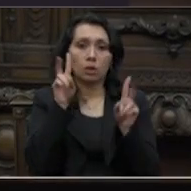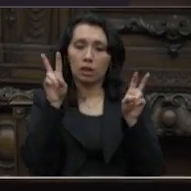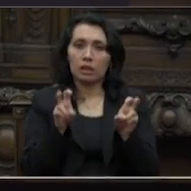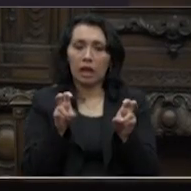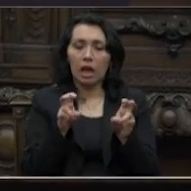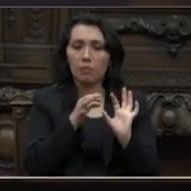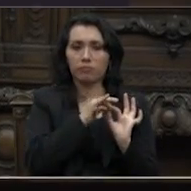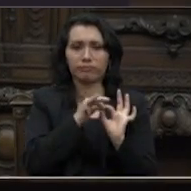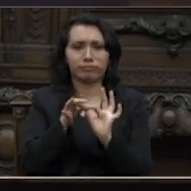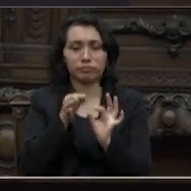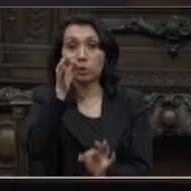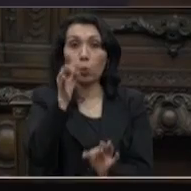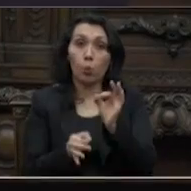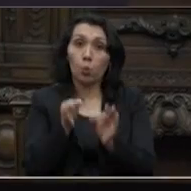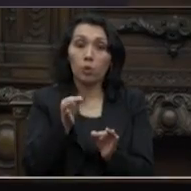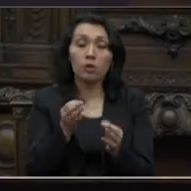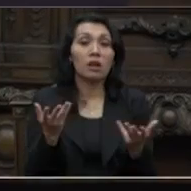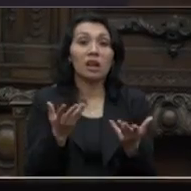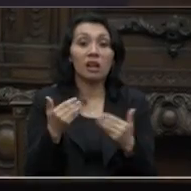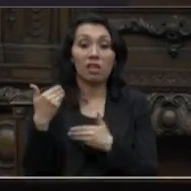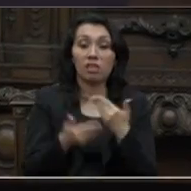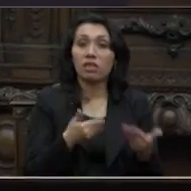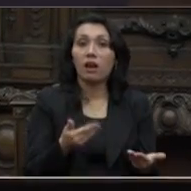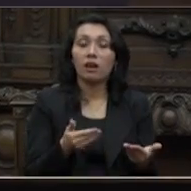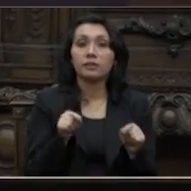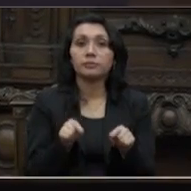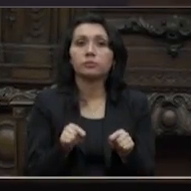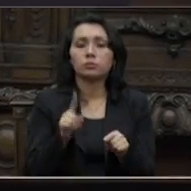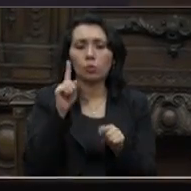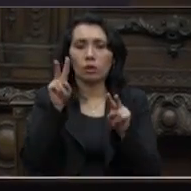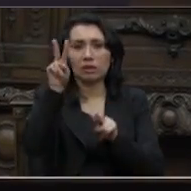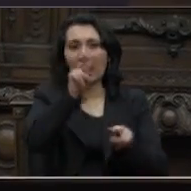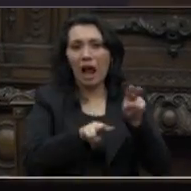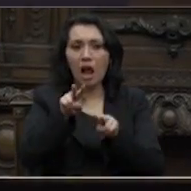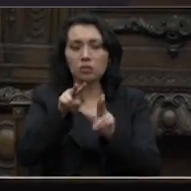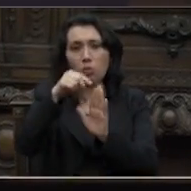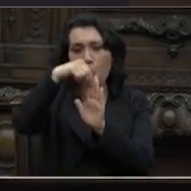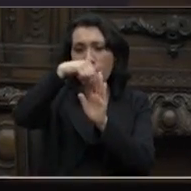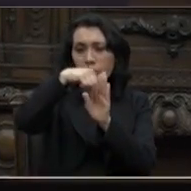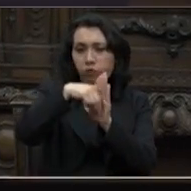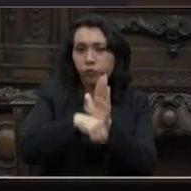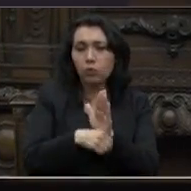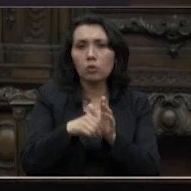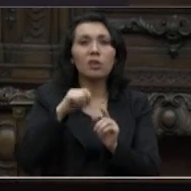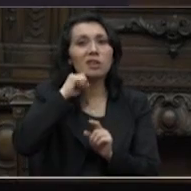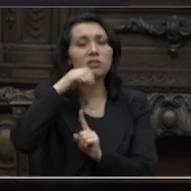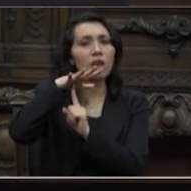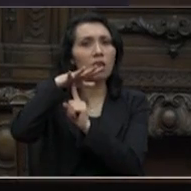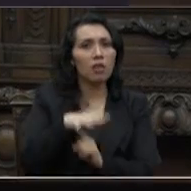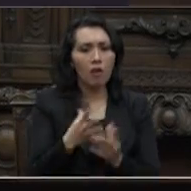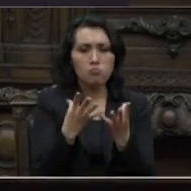de interpretación jurídica que lo que va a traer es un análisis a profundidad de lo que es la discriminación